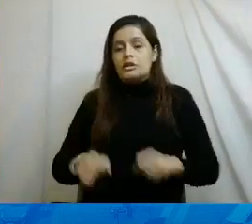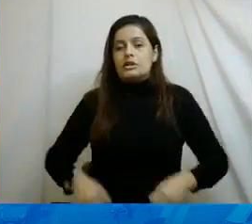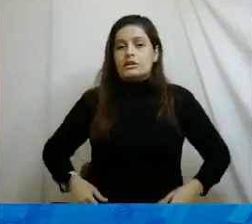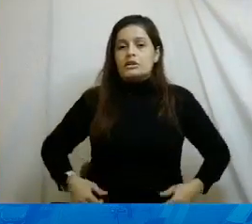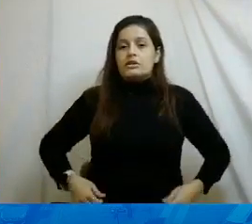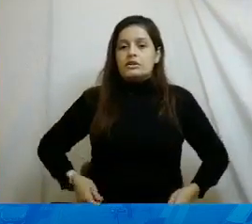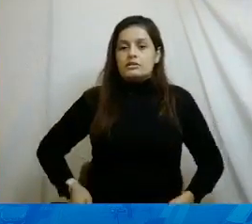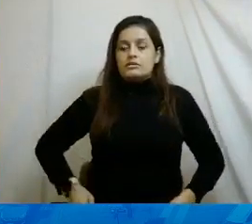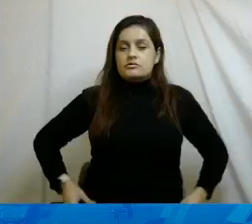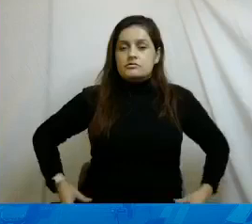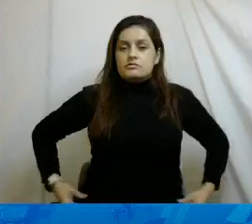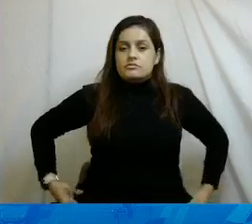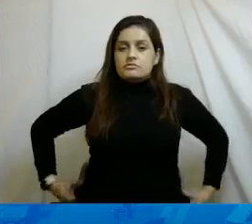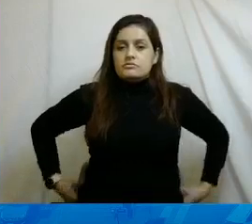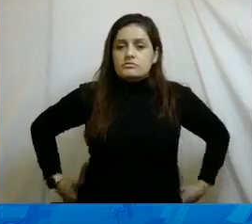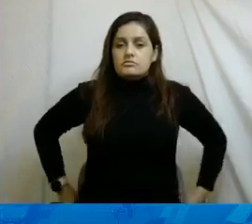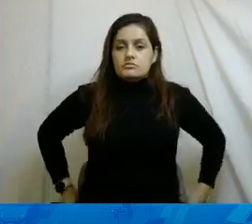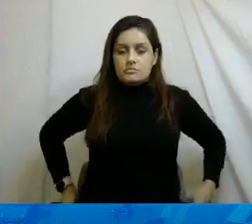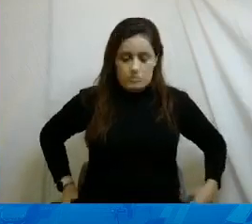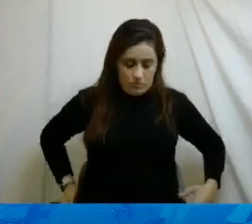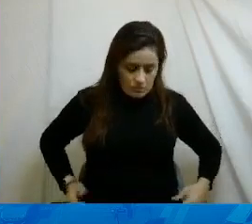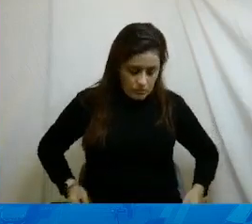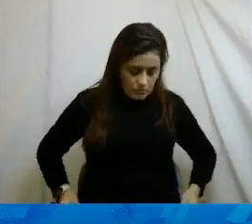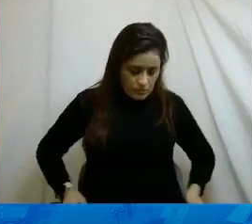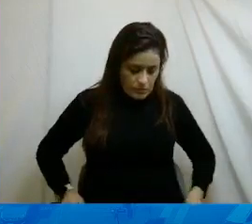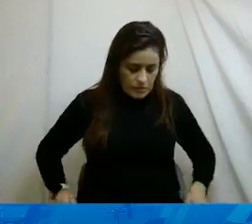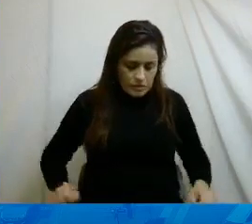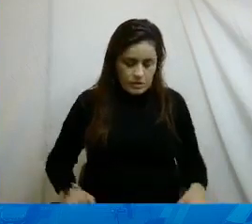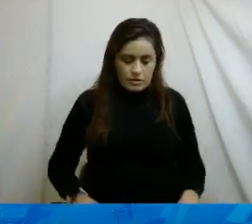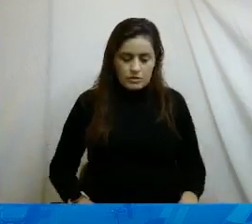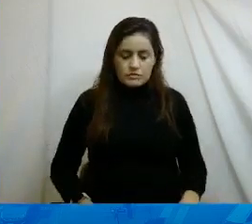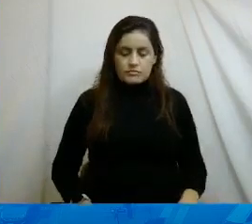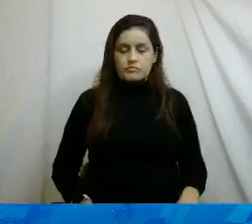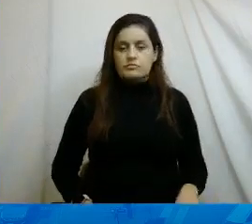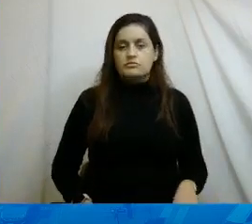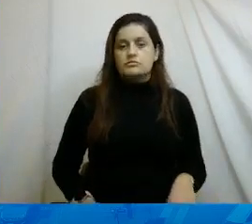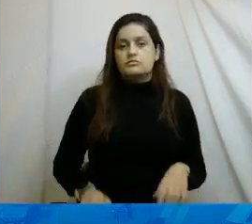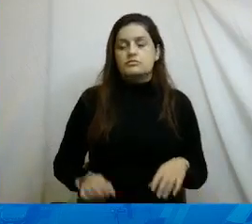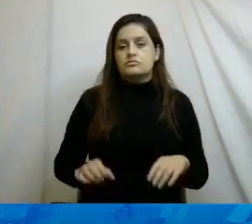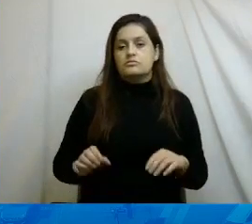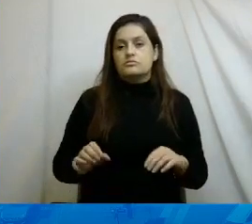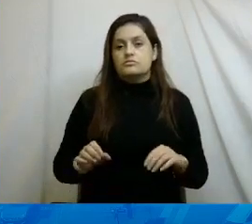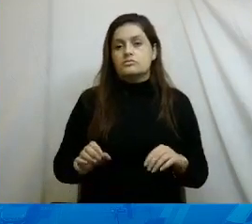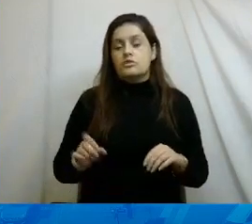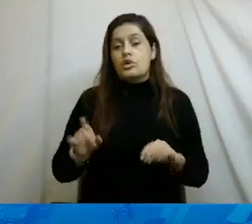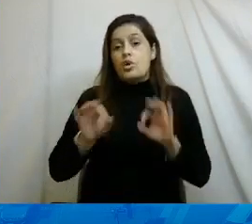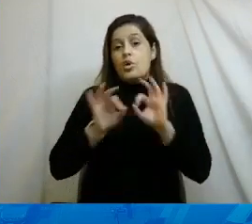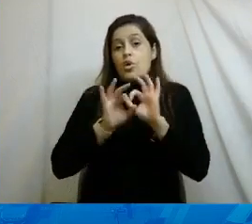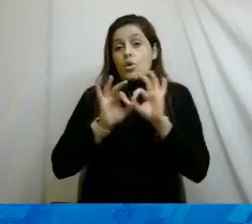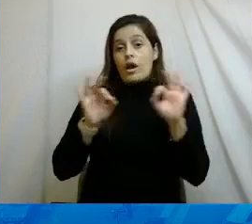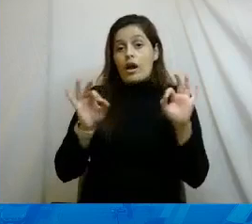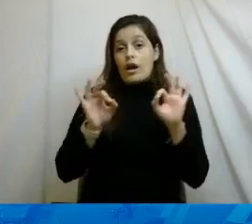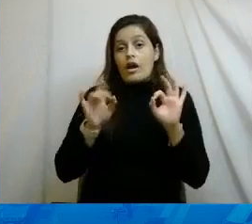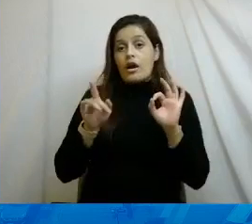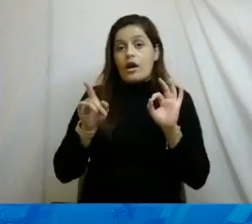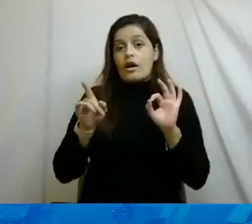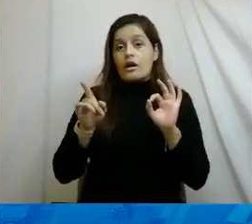la opción para habilitar un espacio. Entonces, nunca nos han negado el ingreso a una persona que está en situación de